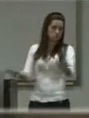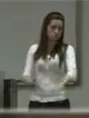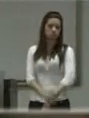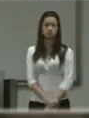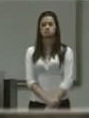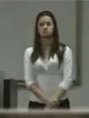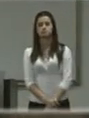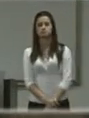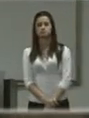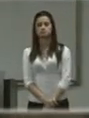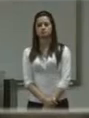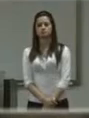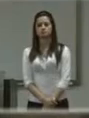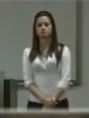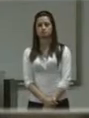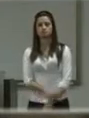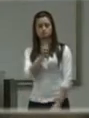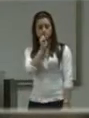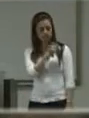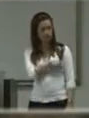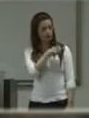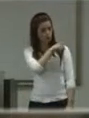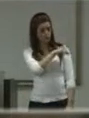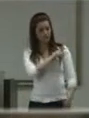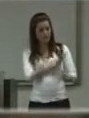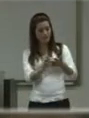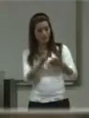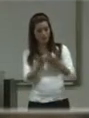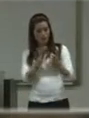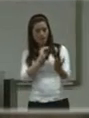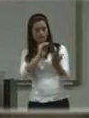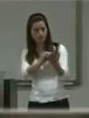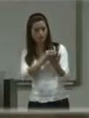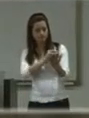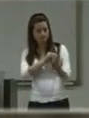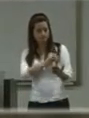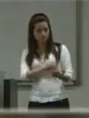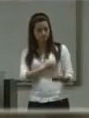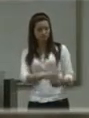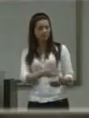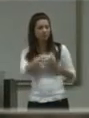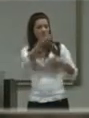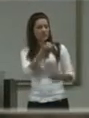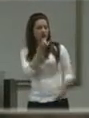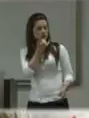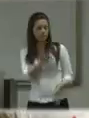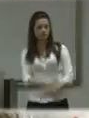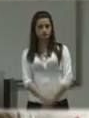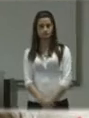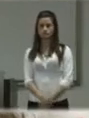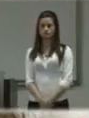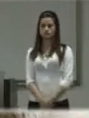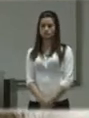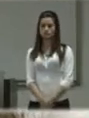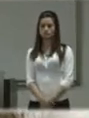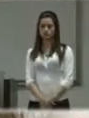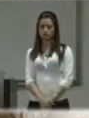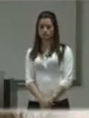qué pasó después de que presentaron ese informe o de que presentas se informe con las comisionadas a Colombia